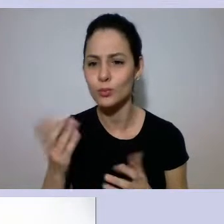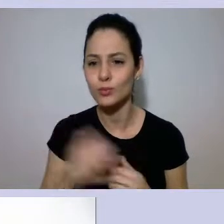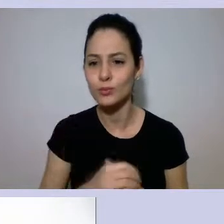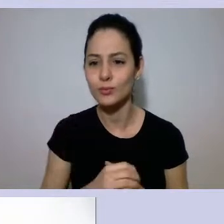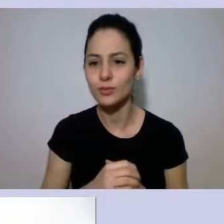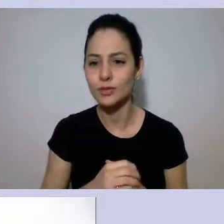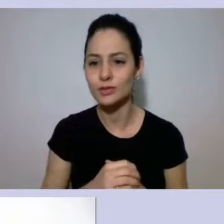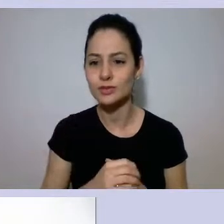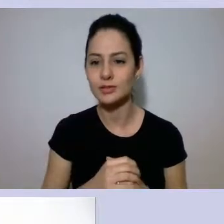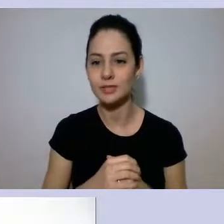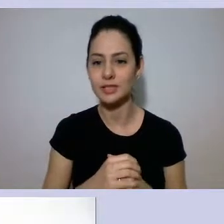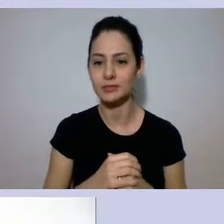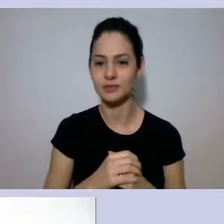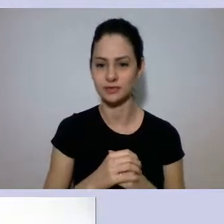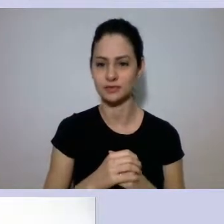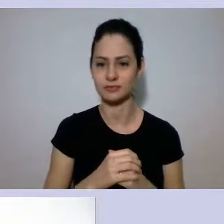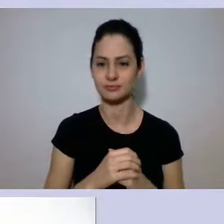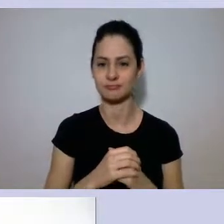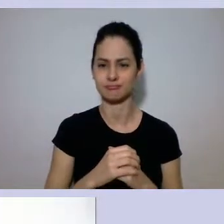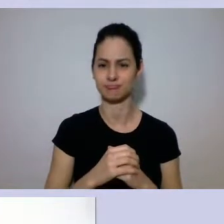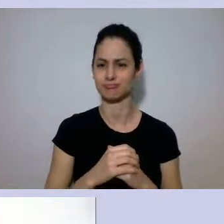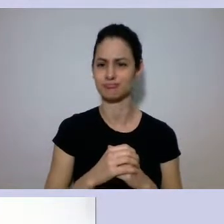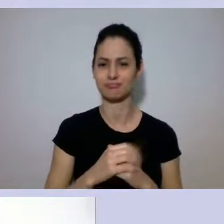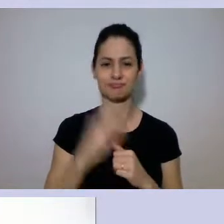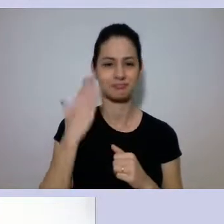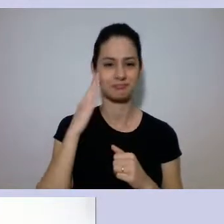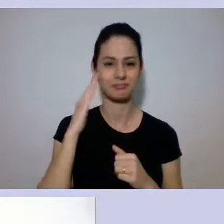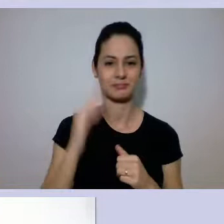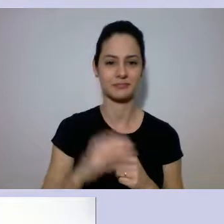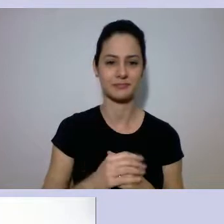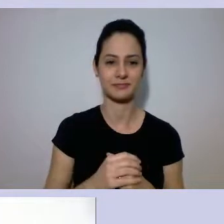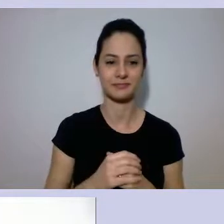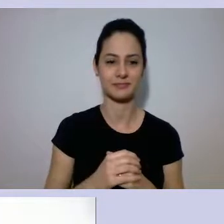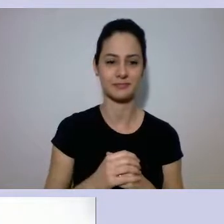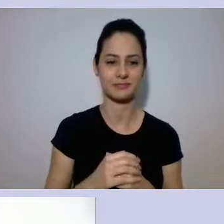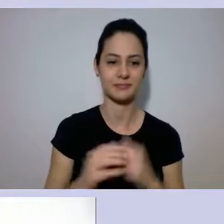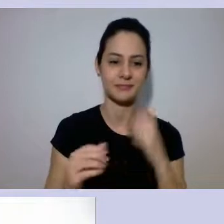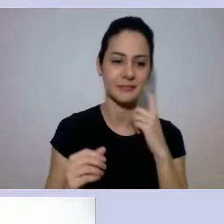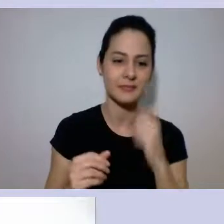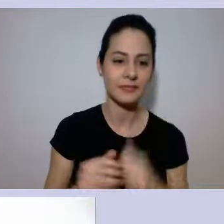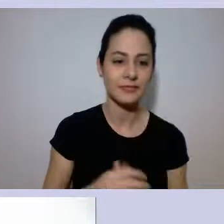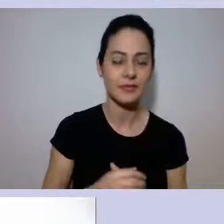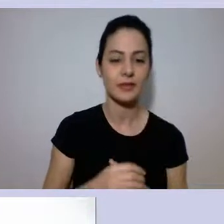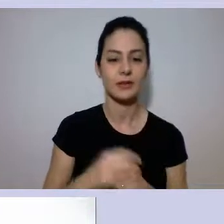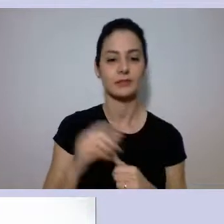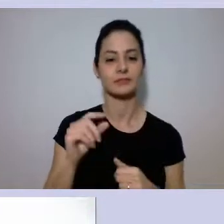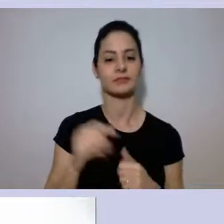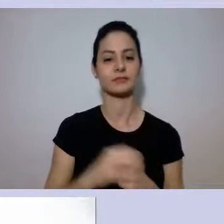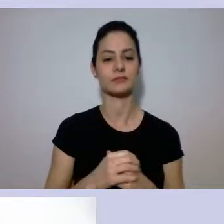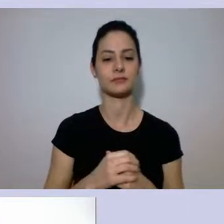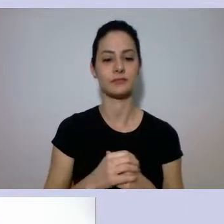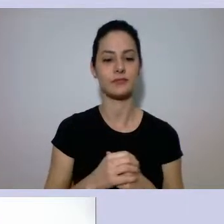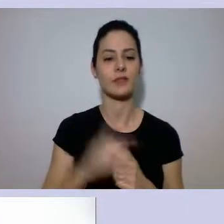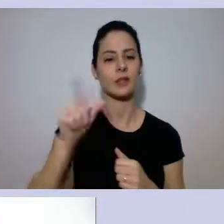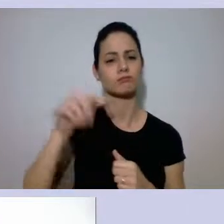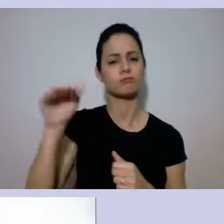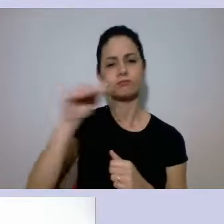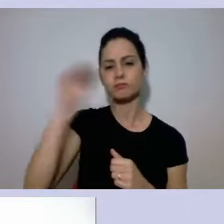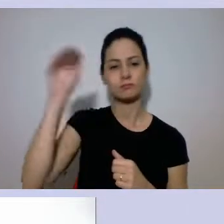esta planta. También referido un poco a la antigüedad, ¿no?